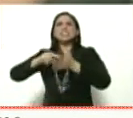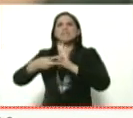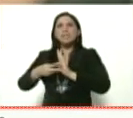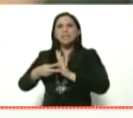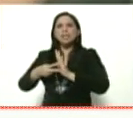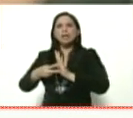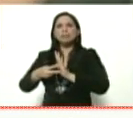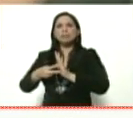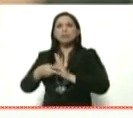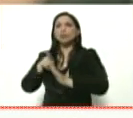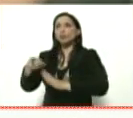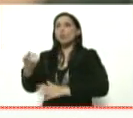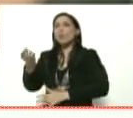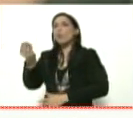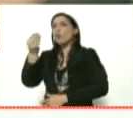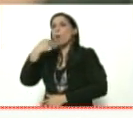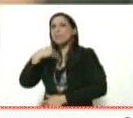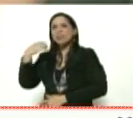Duque, te comiste la luz.